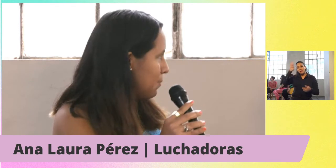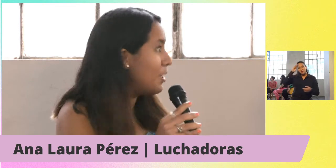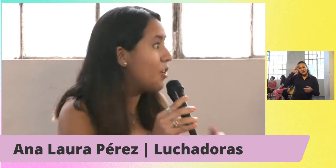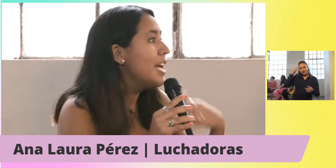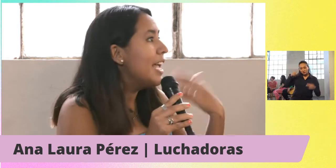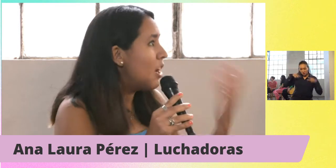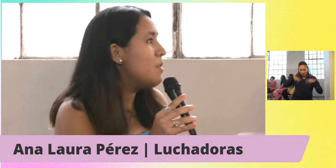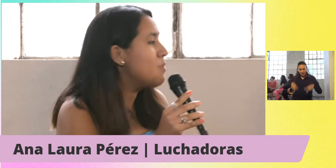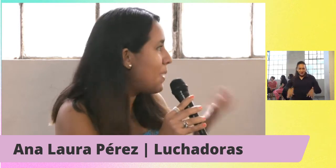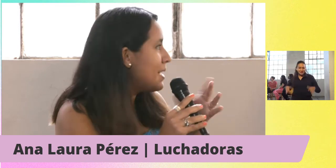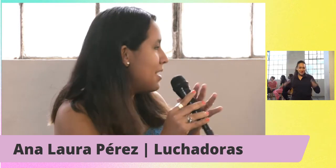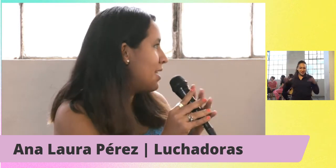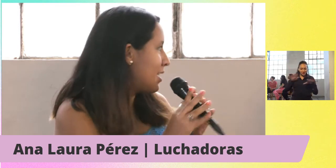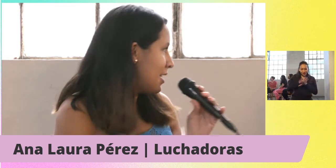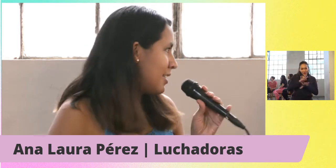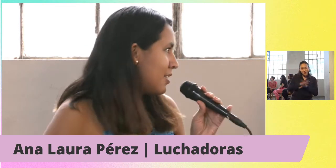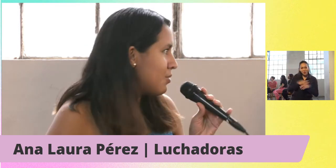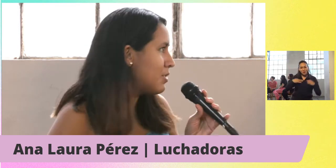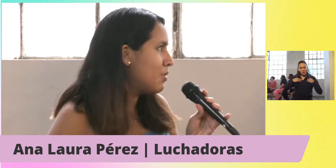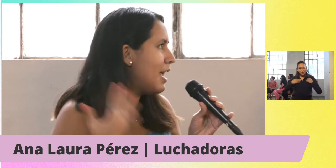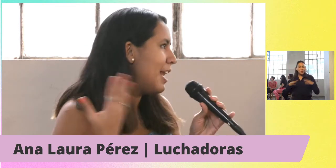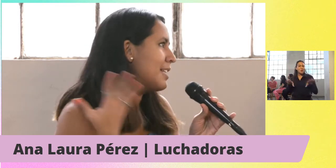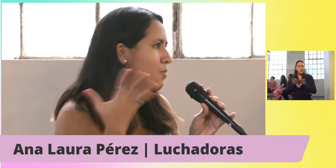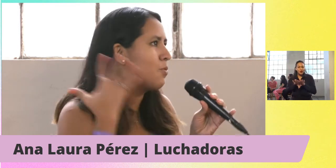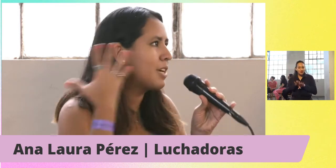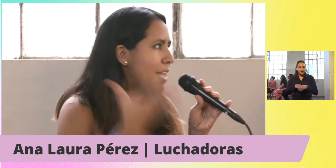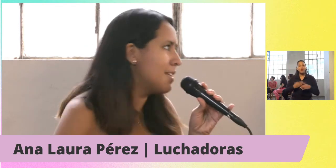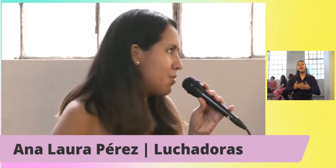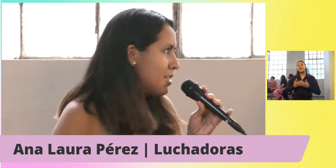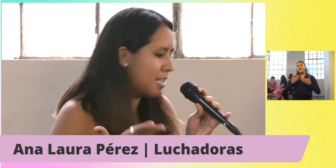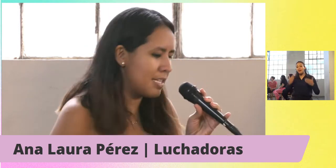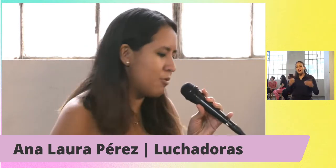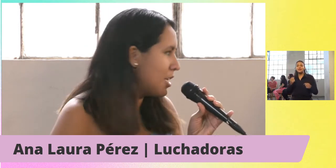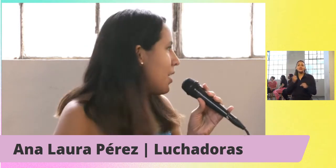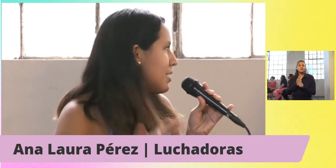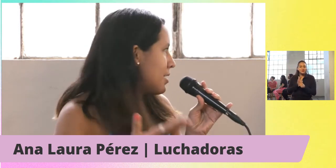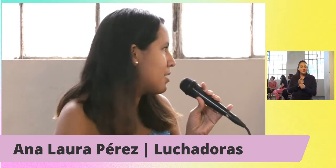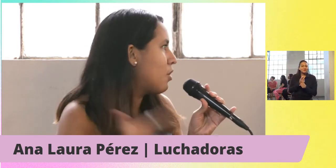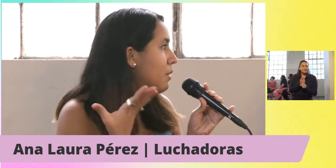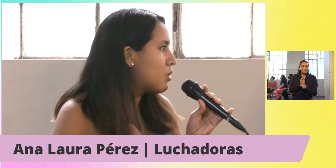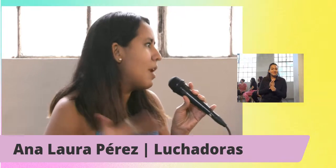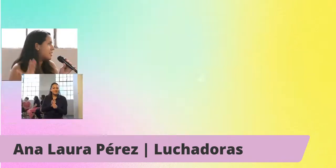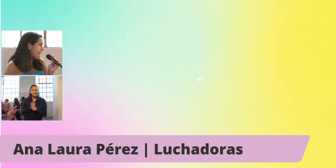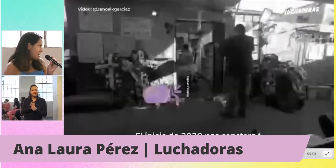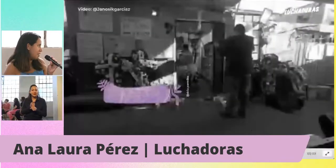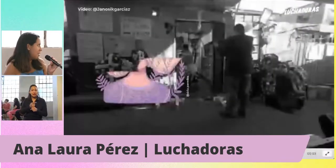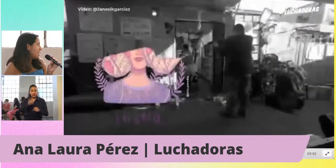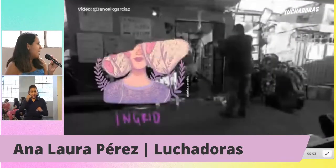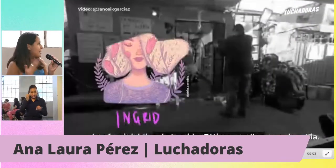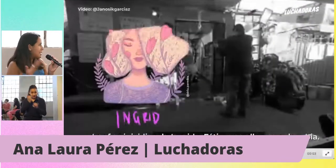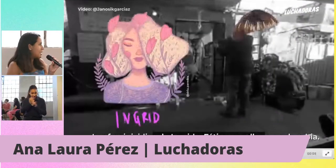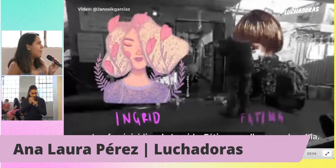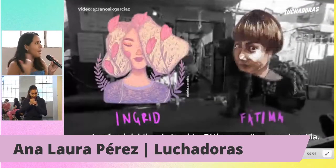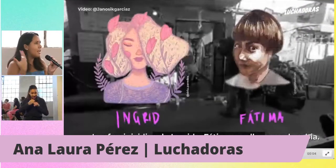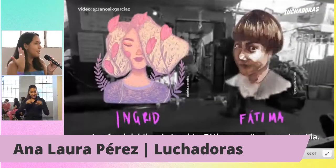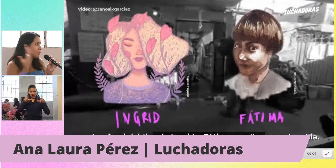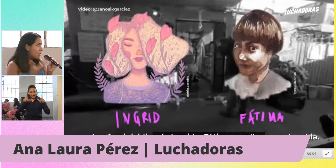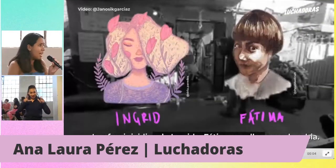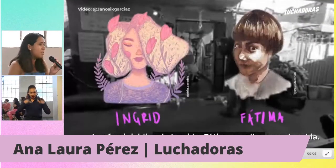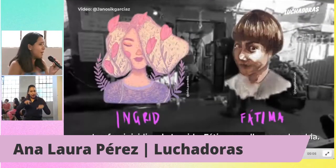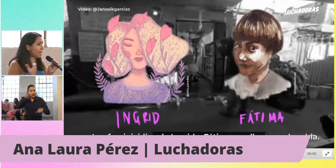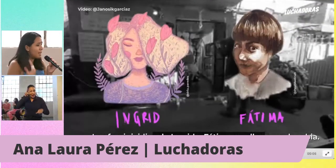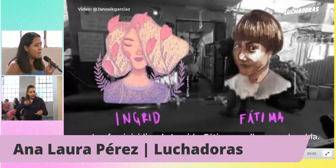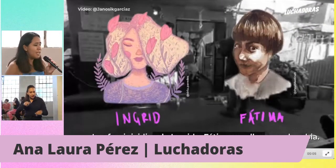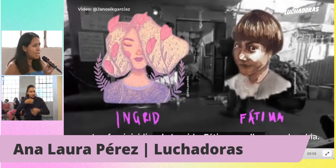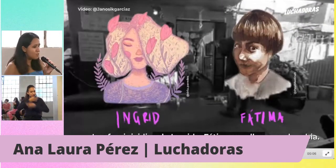transporte público, y lo mismo pasa en internet. Entonces, una de las como grandes consignas de luchadoras es eso: lo virtual es real. Existe para las